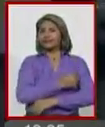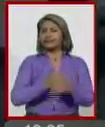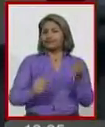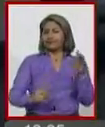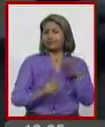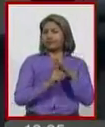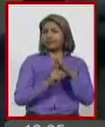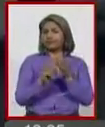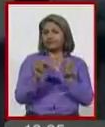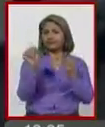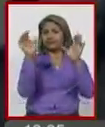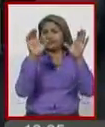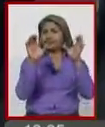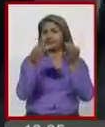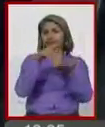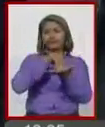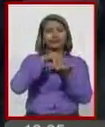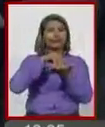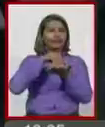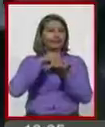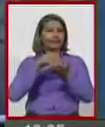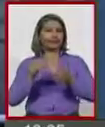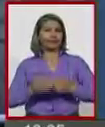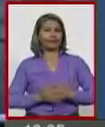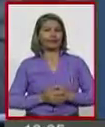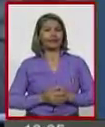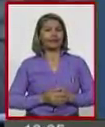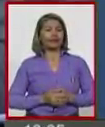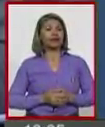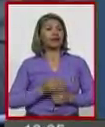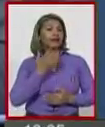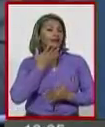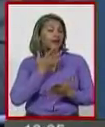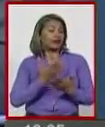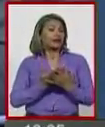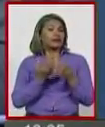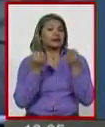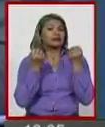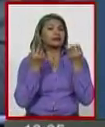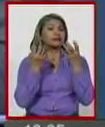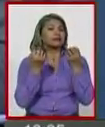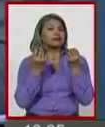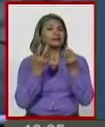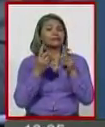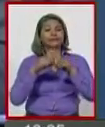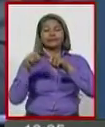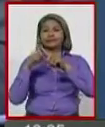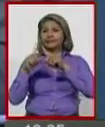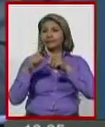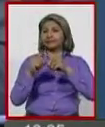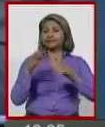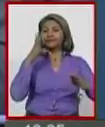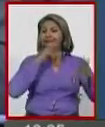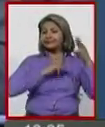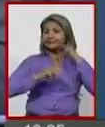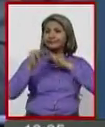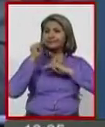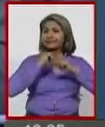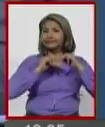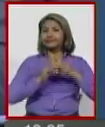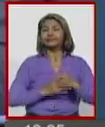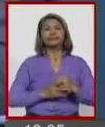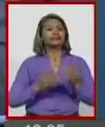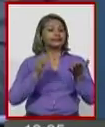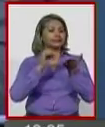Generando un clima de desestabilización con una suerte multiplicada de diversidad de mentiras,